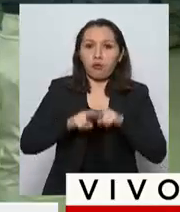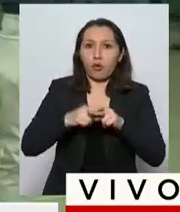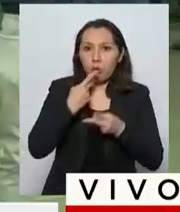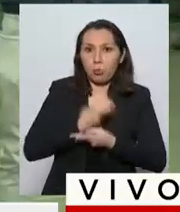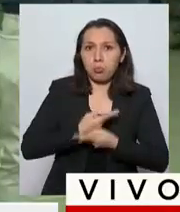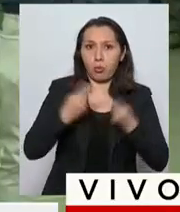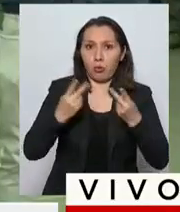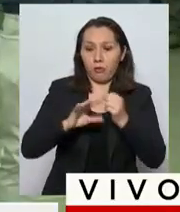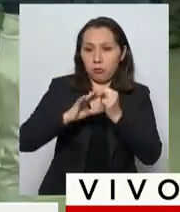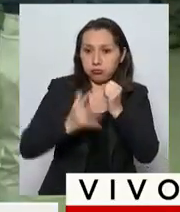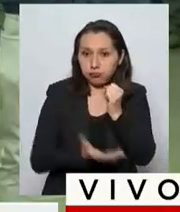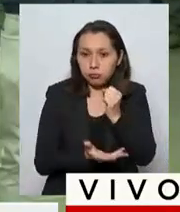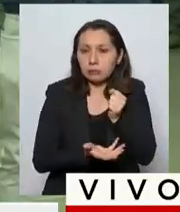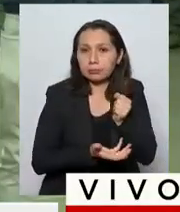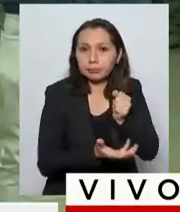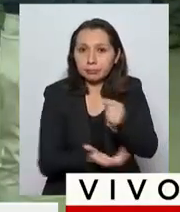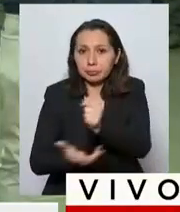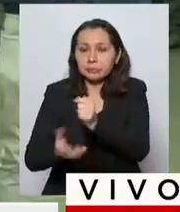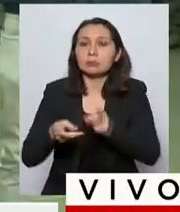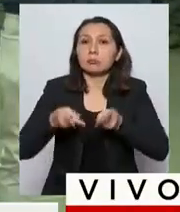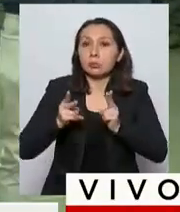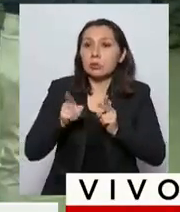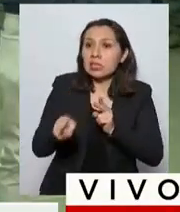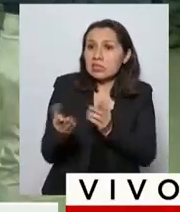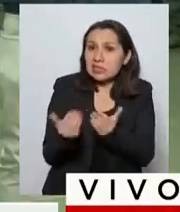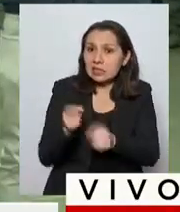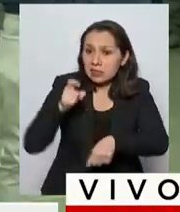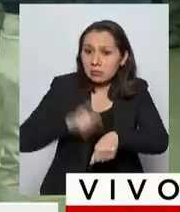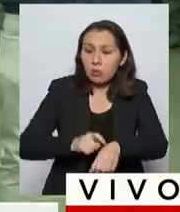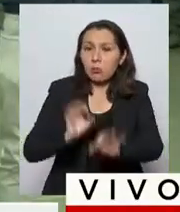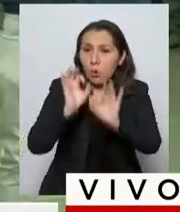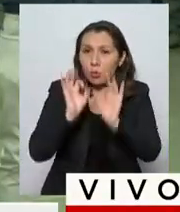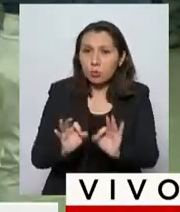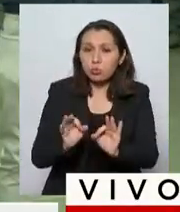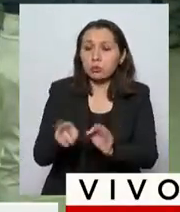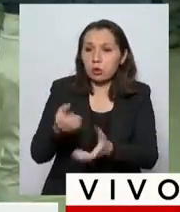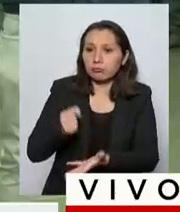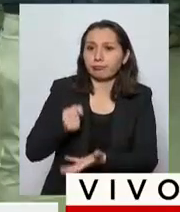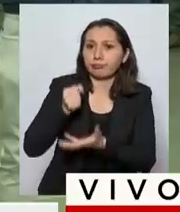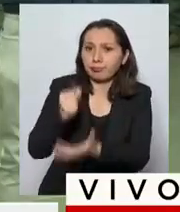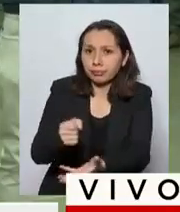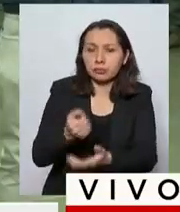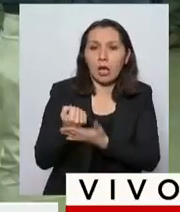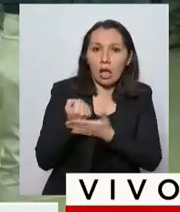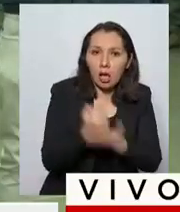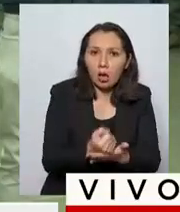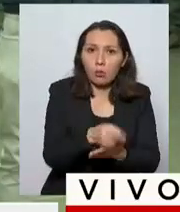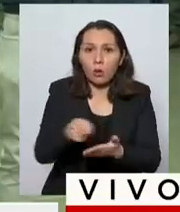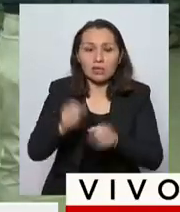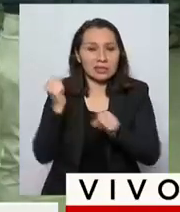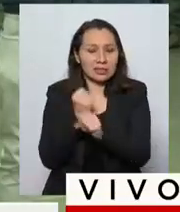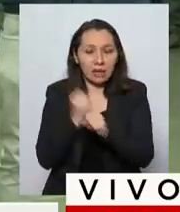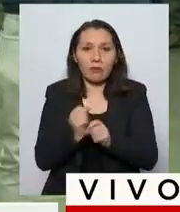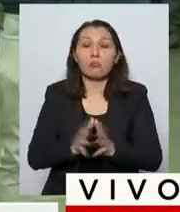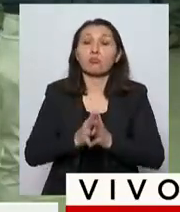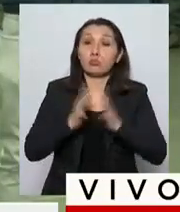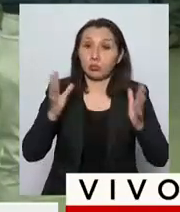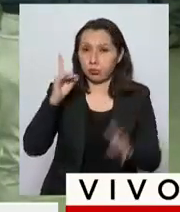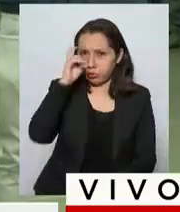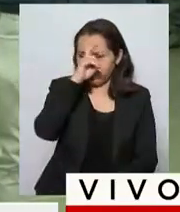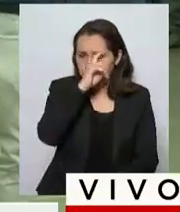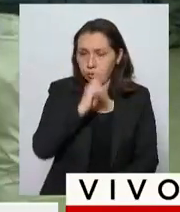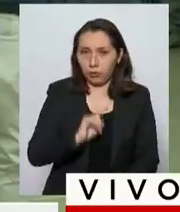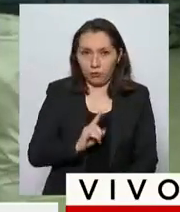de forma tal de tenerlos disponibles en el lugar y en el momento en que se necesita. Y esa es una tarea de tremenda